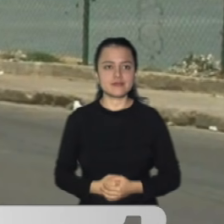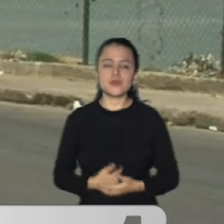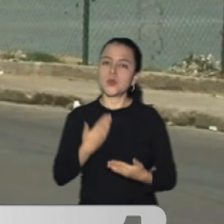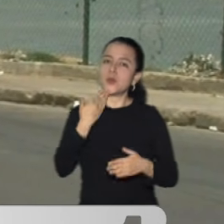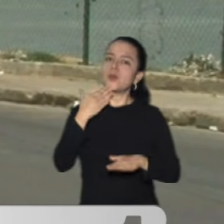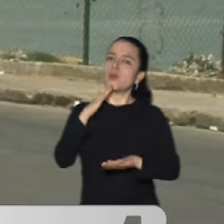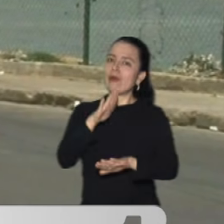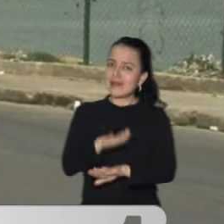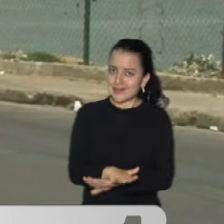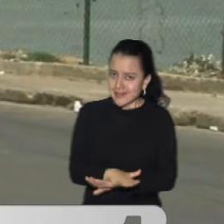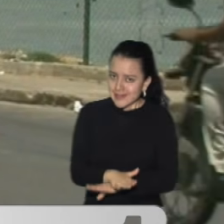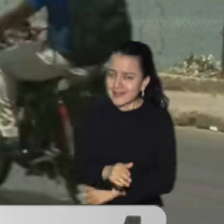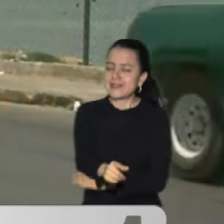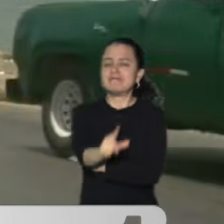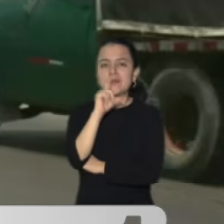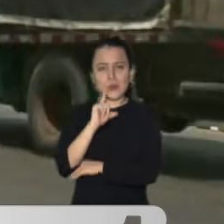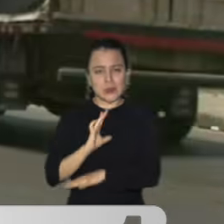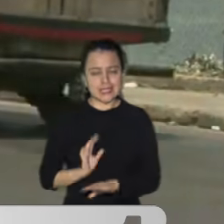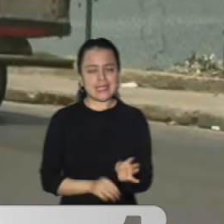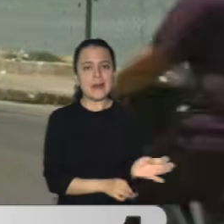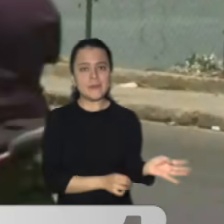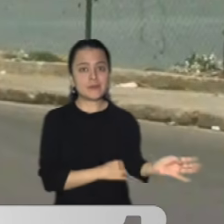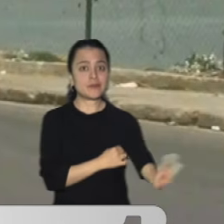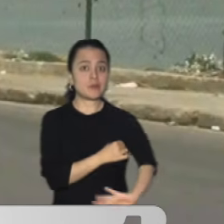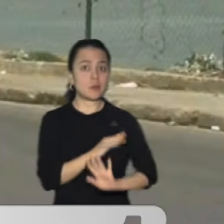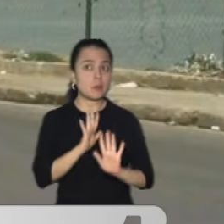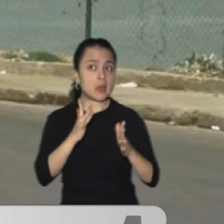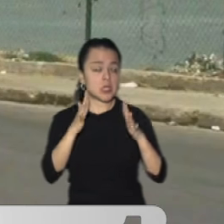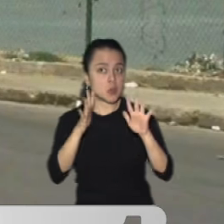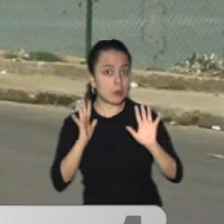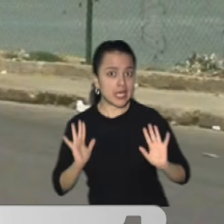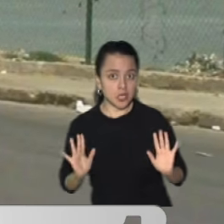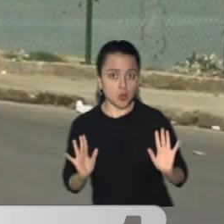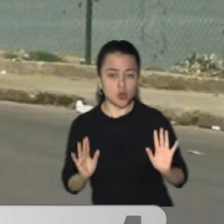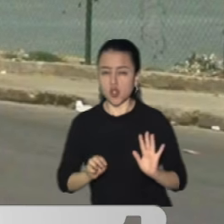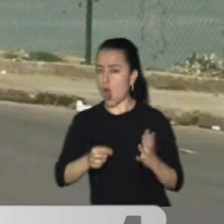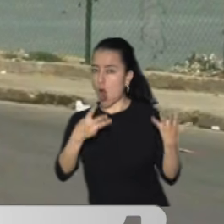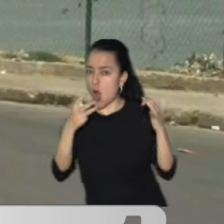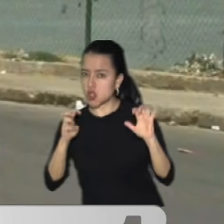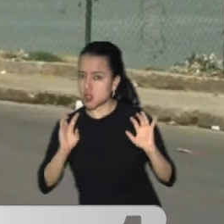Buenas tardes, Luisa. De acuerdo con las autoridades, son aproximadamente